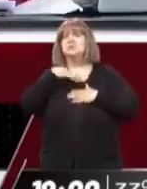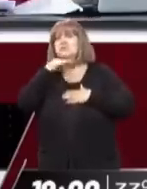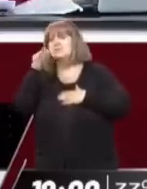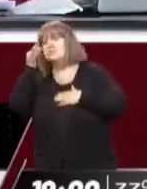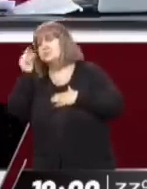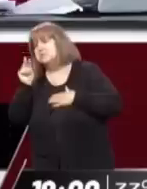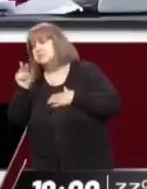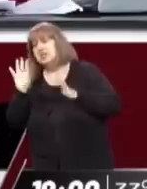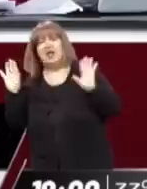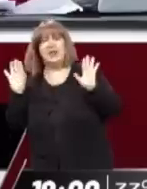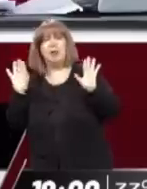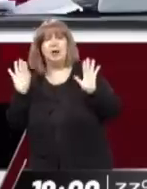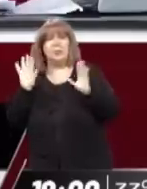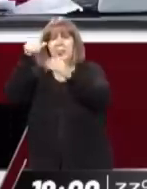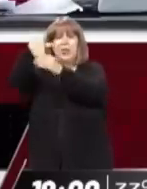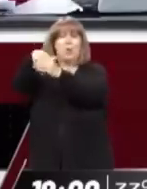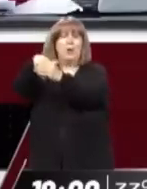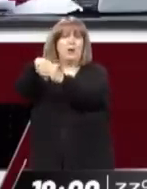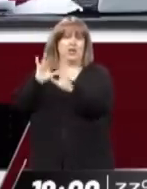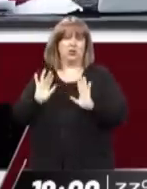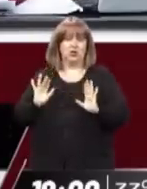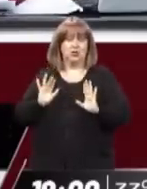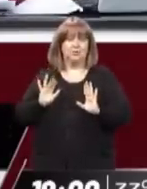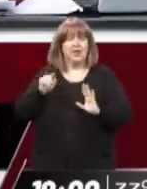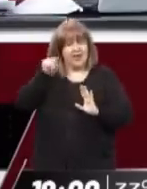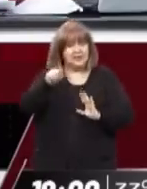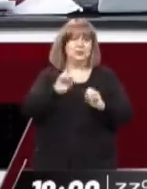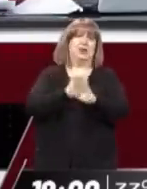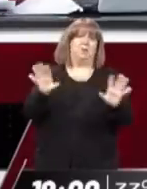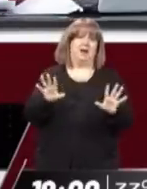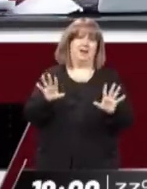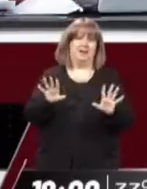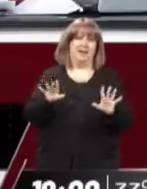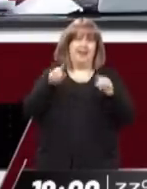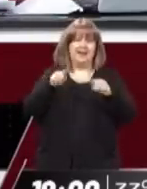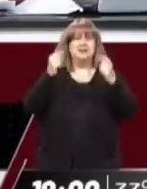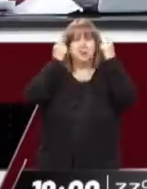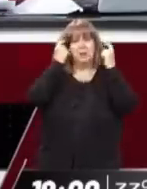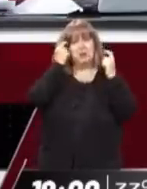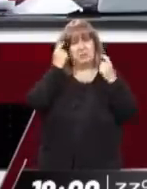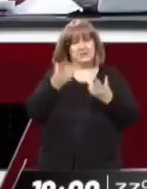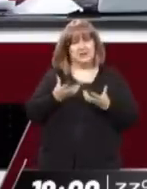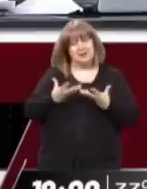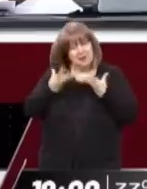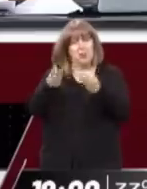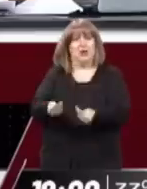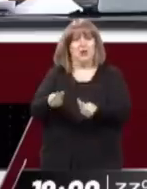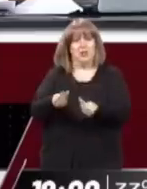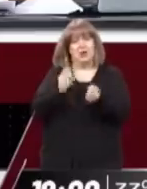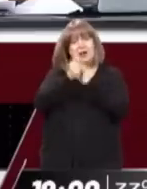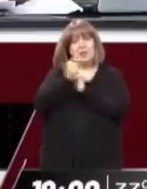no me involucro. Y esto creo que es algo que tenemos que reflexionar, repensar y tener un cambio de